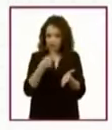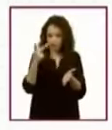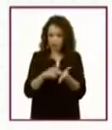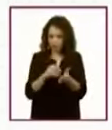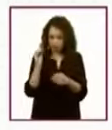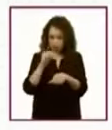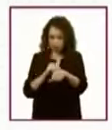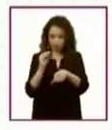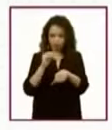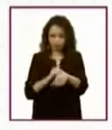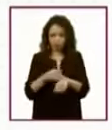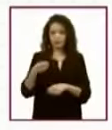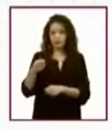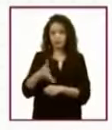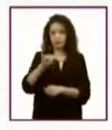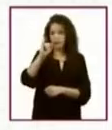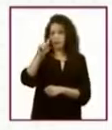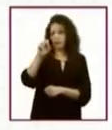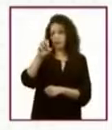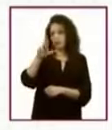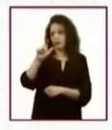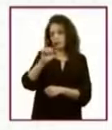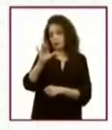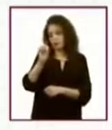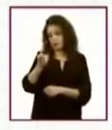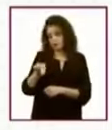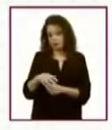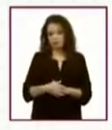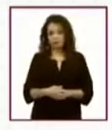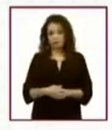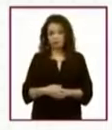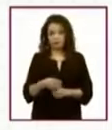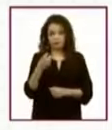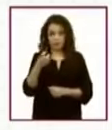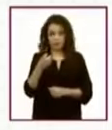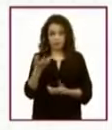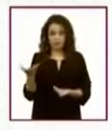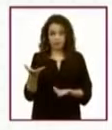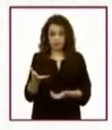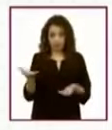conoce como iteración. Los resultados de una iteración